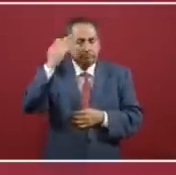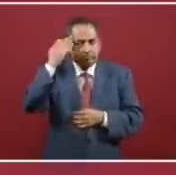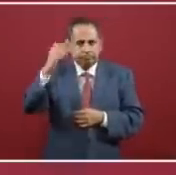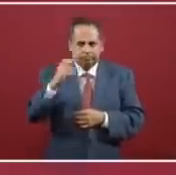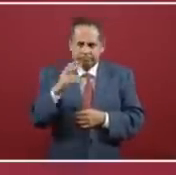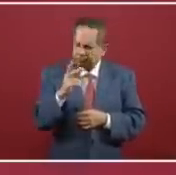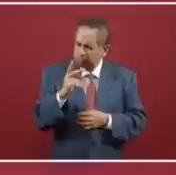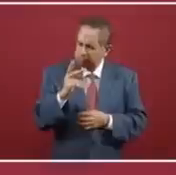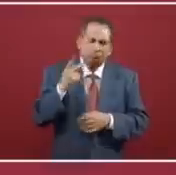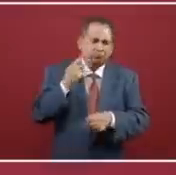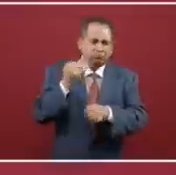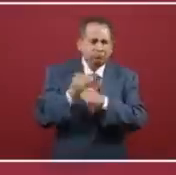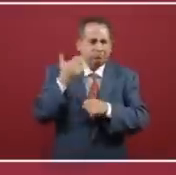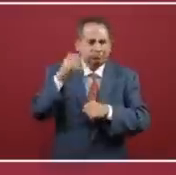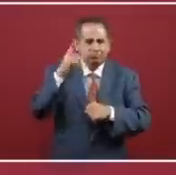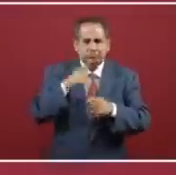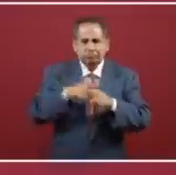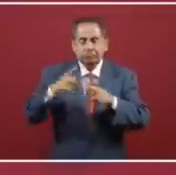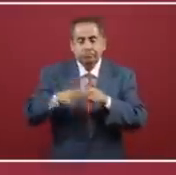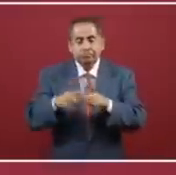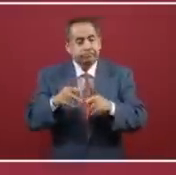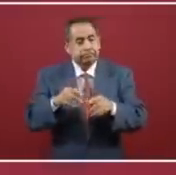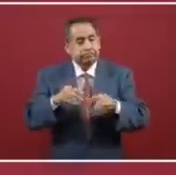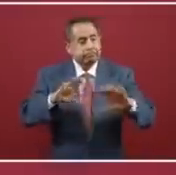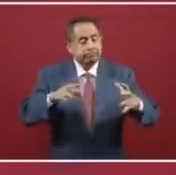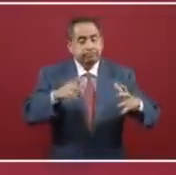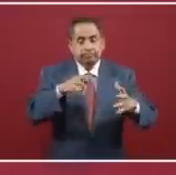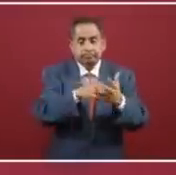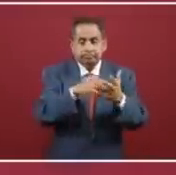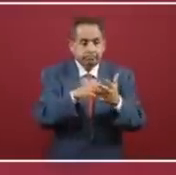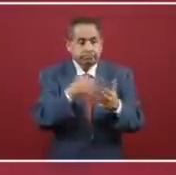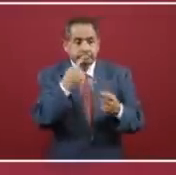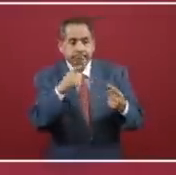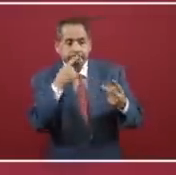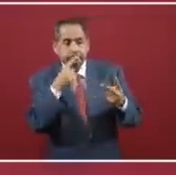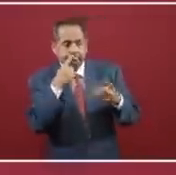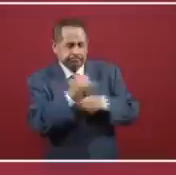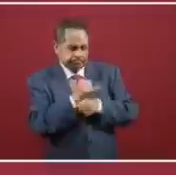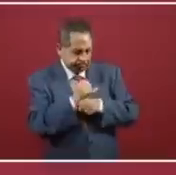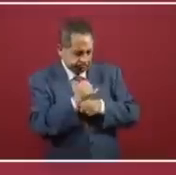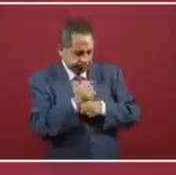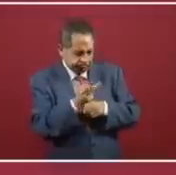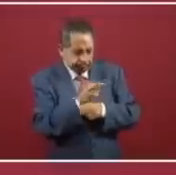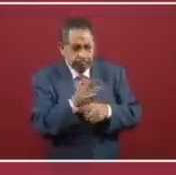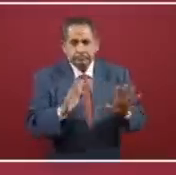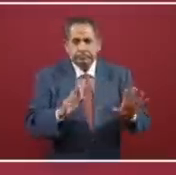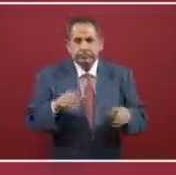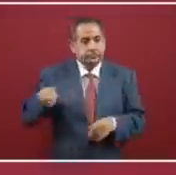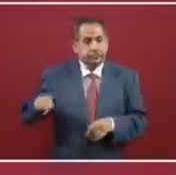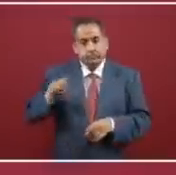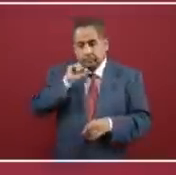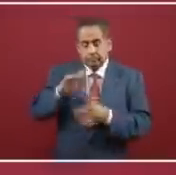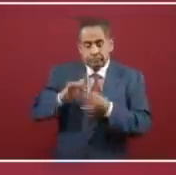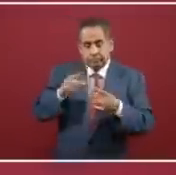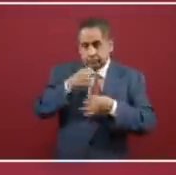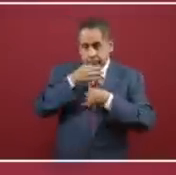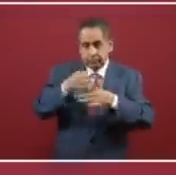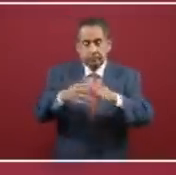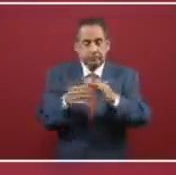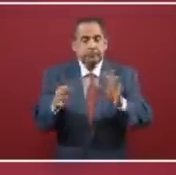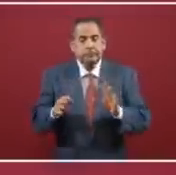entonces la procuraduría todavía varios miles de de casos estudiando y él aquí mismo mencionó que